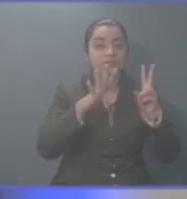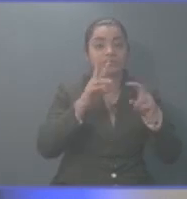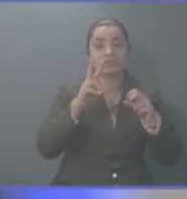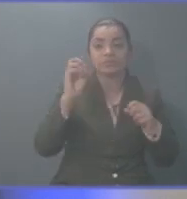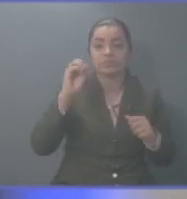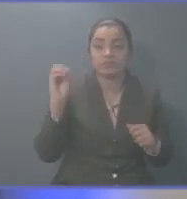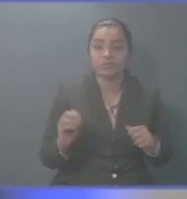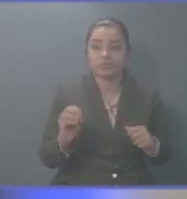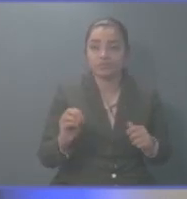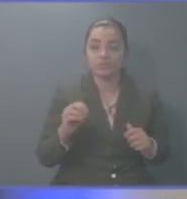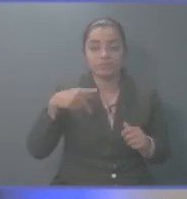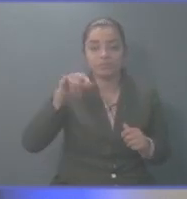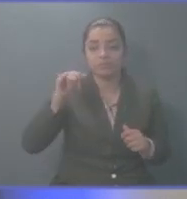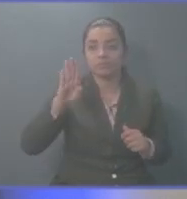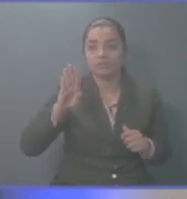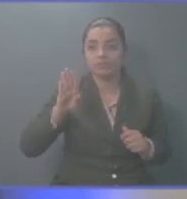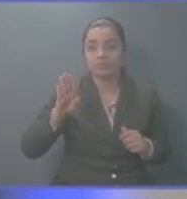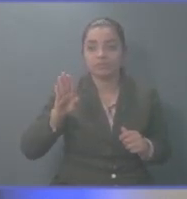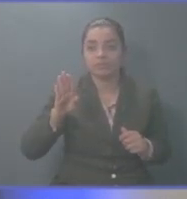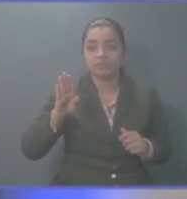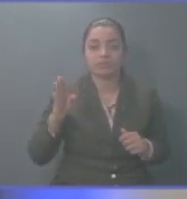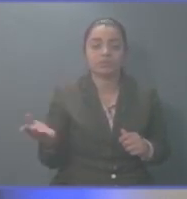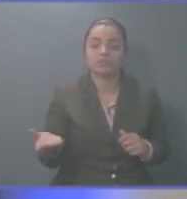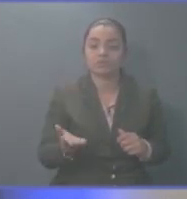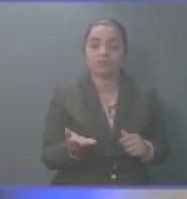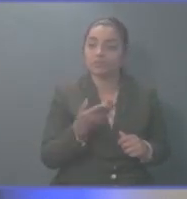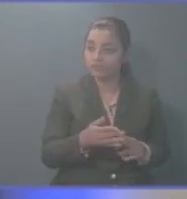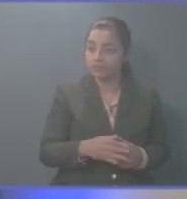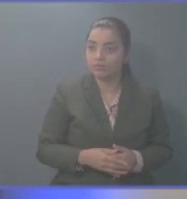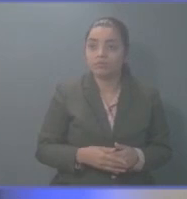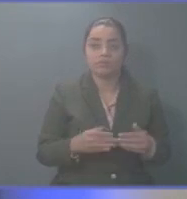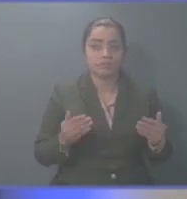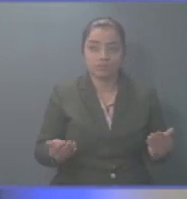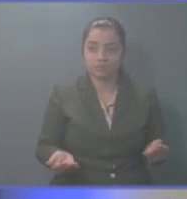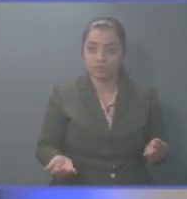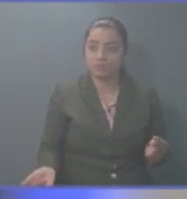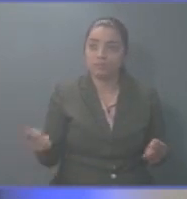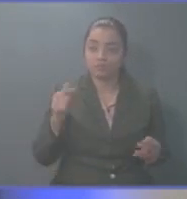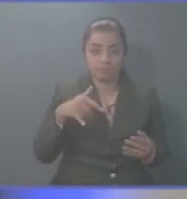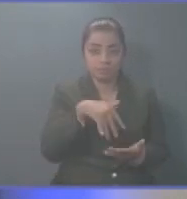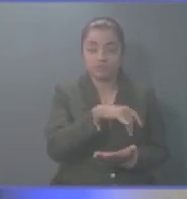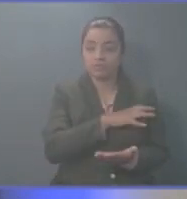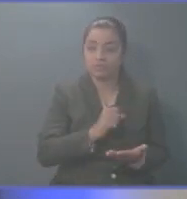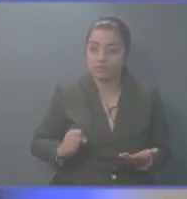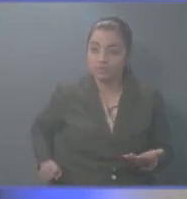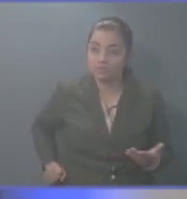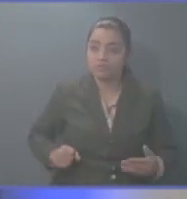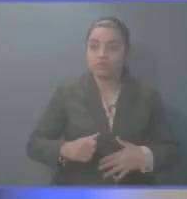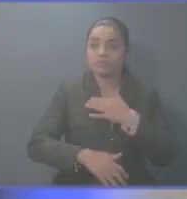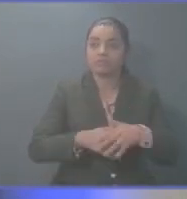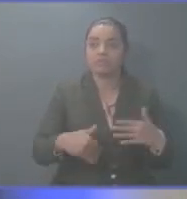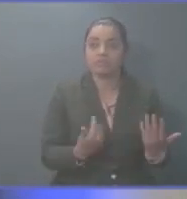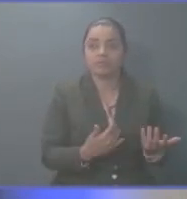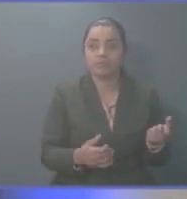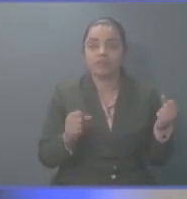72% en relación al Producto Interno Bruto, y traducido al español, si un salvadoreño, si usted que nos está viendo, tiene $1